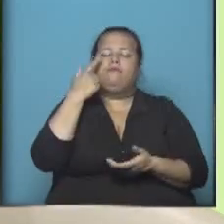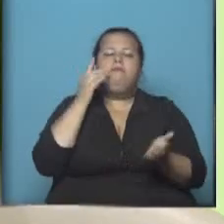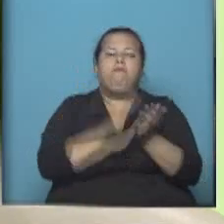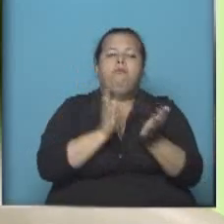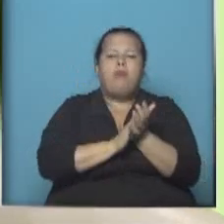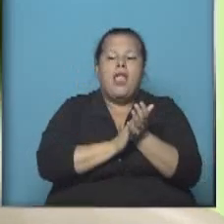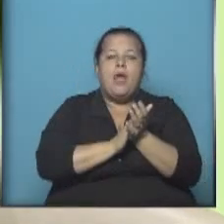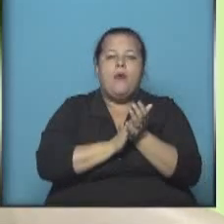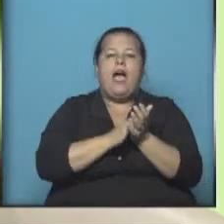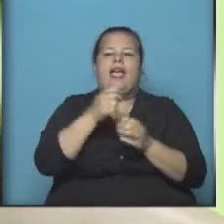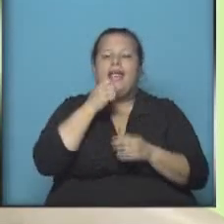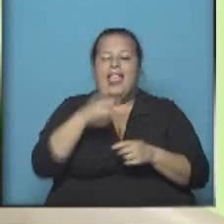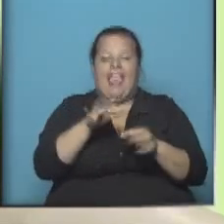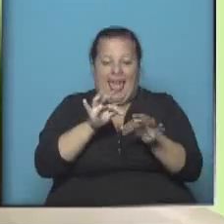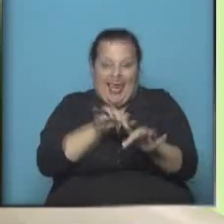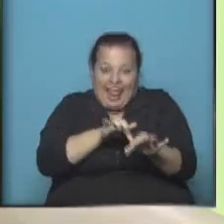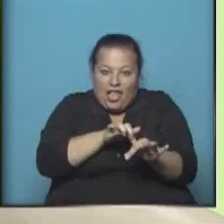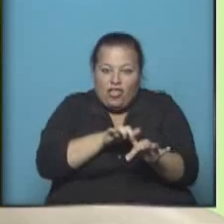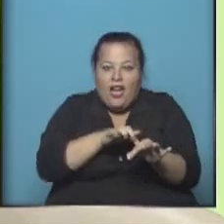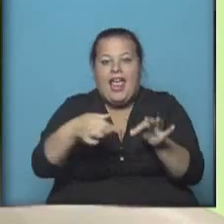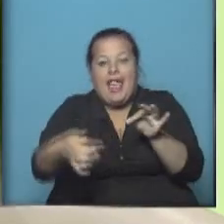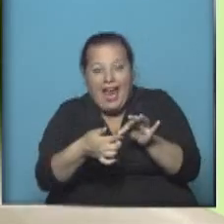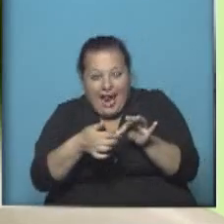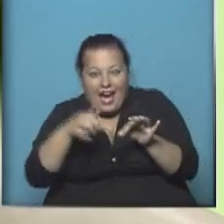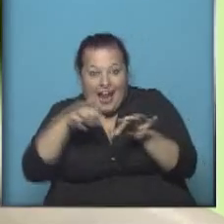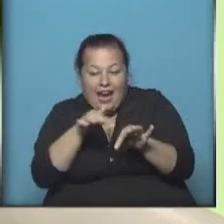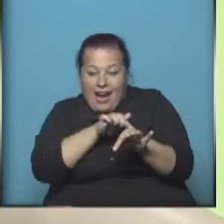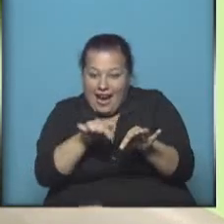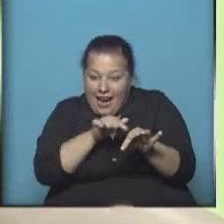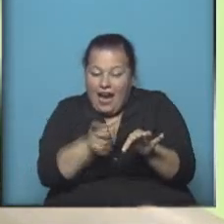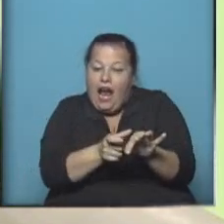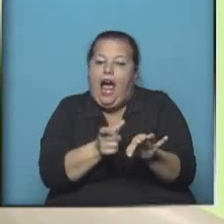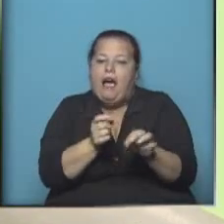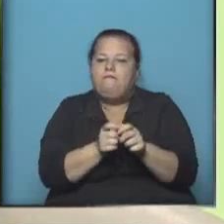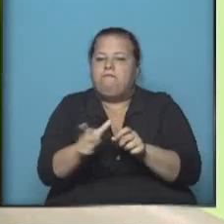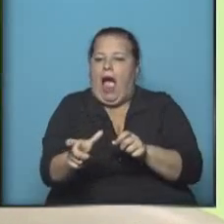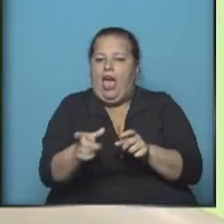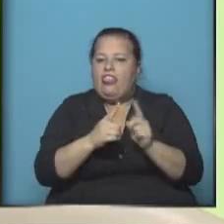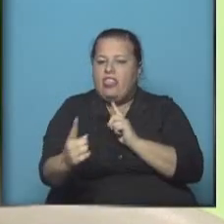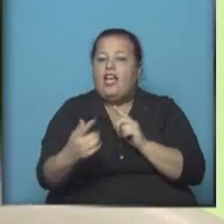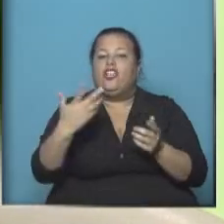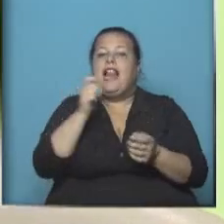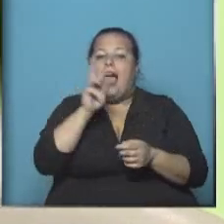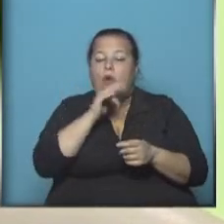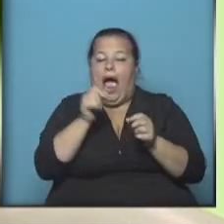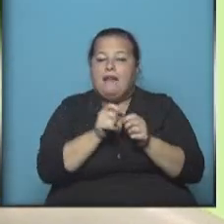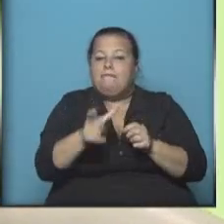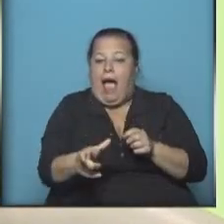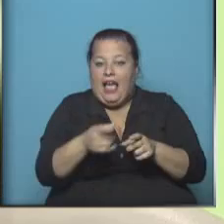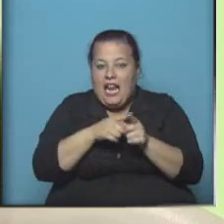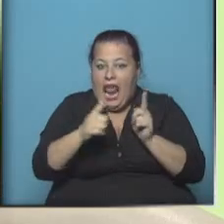que la distancia entre el clítoris y la uretra en ella estaba aumentada, y que las mujeres que tenían un aumento